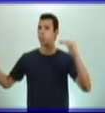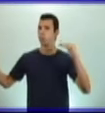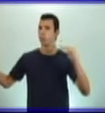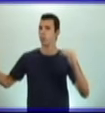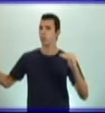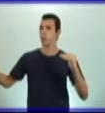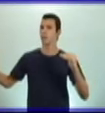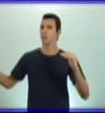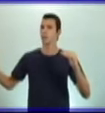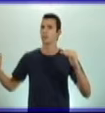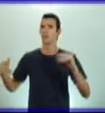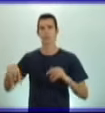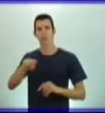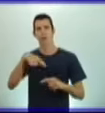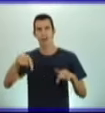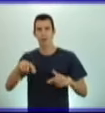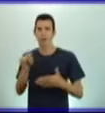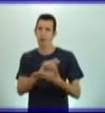para que puedan copiar.